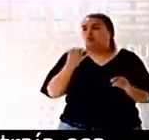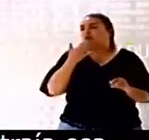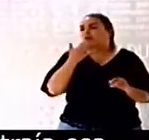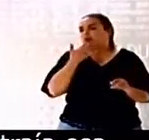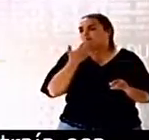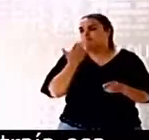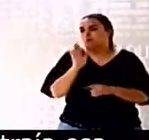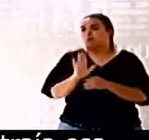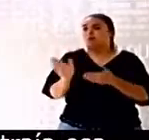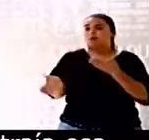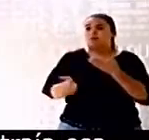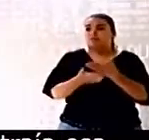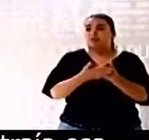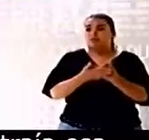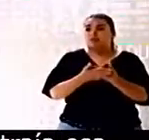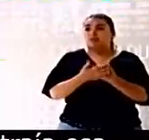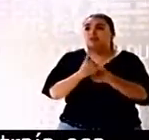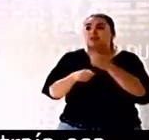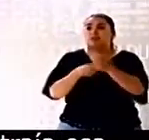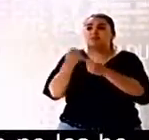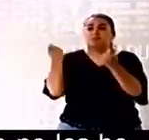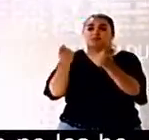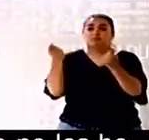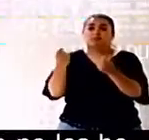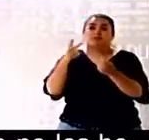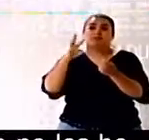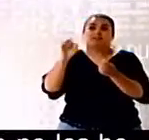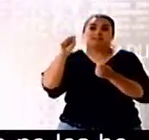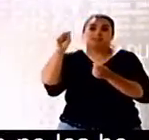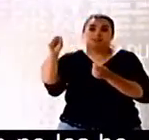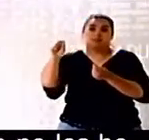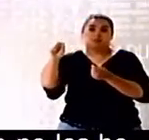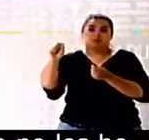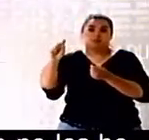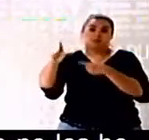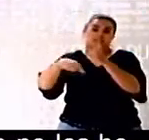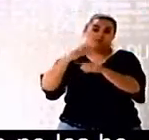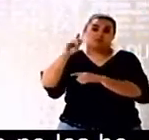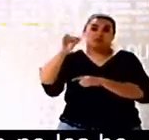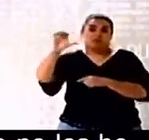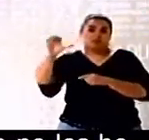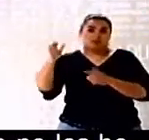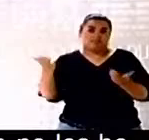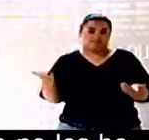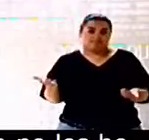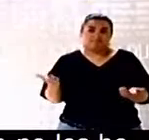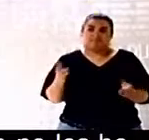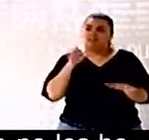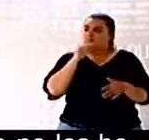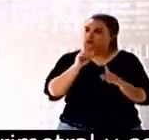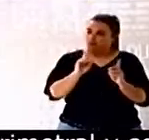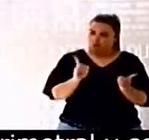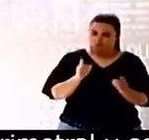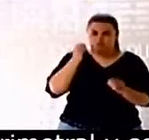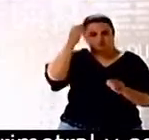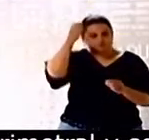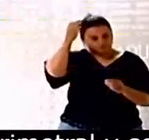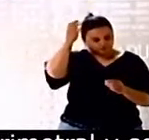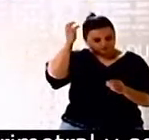sencillo, el cierre perimetral y se ha publicado a lo mejor a la media hora de la rueda de prensa en el Diario Oficial de Extremadura. Ahora no. Ahora, hasta